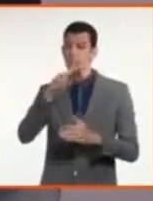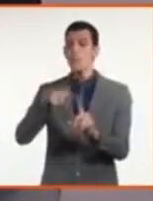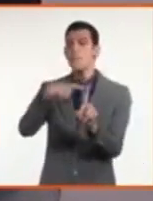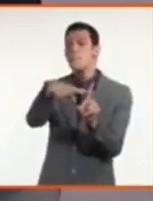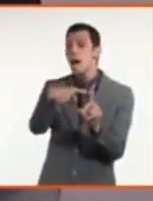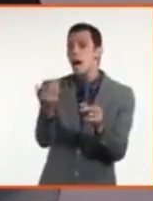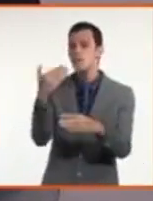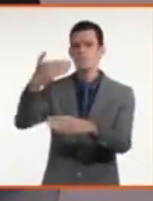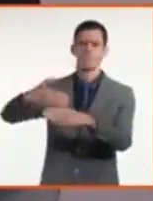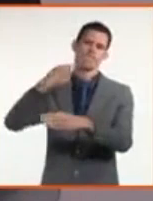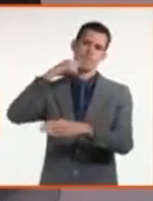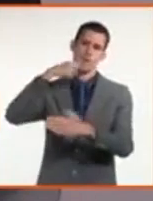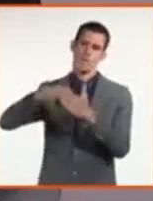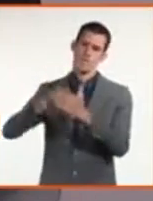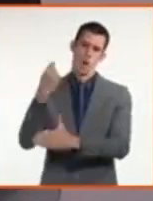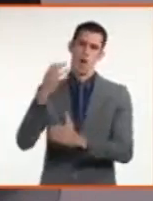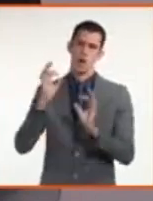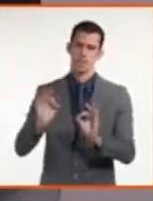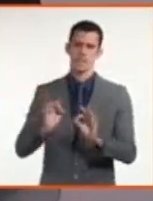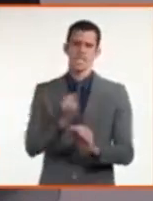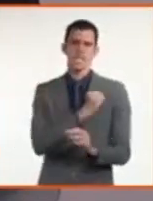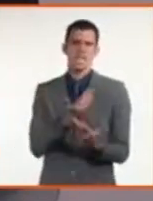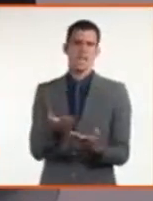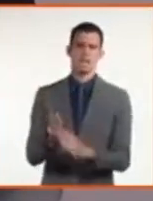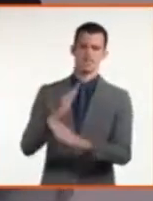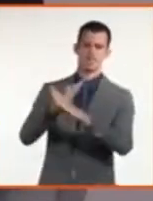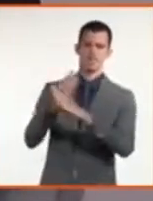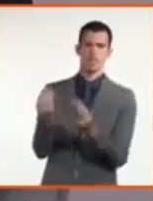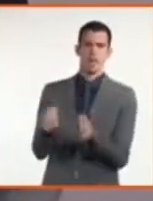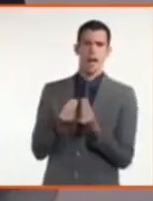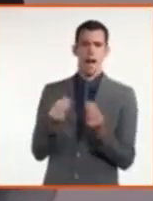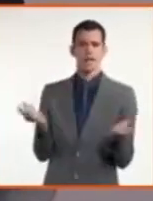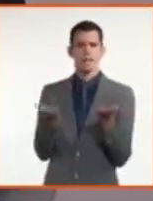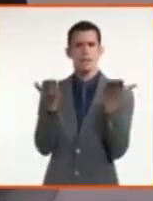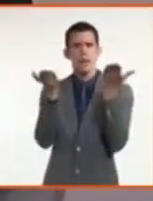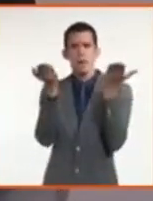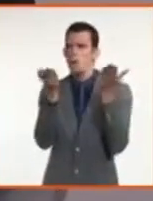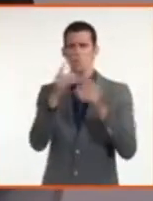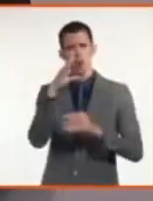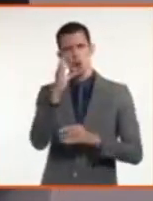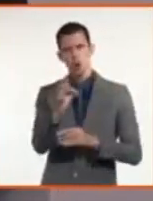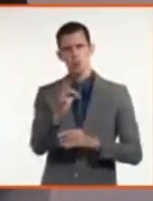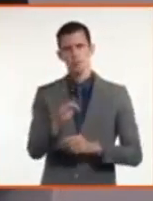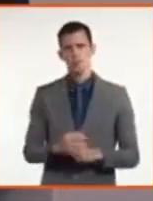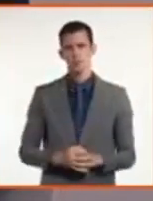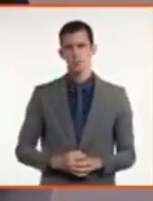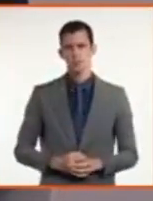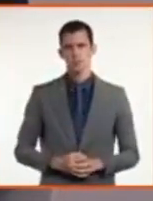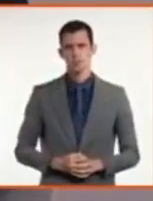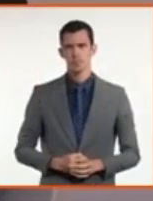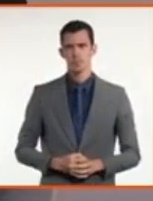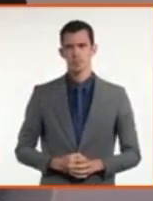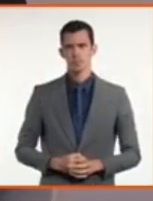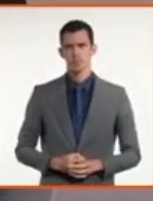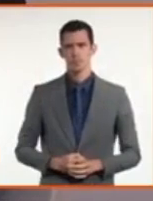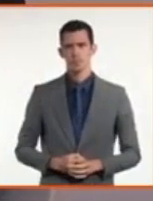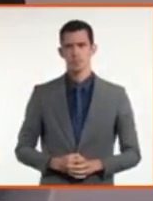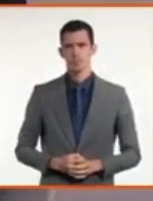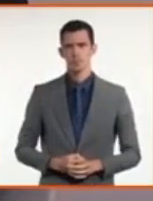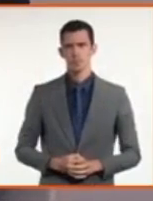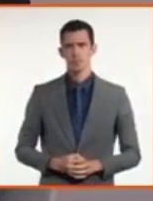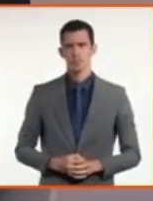que busquen pedir por todas las vías nuestro nuestro crecimiento y nuestro desarrollo entonces no hay hay que explicar algunas cuestiones